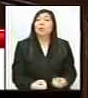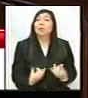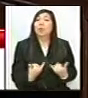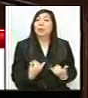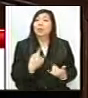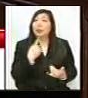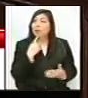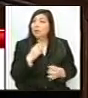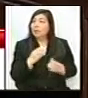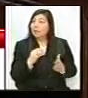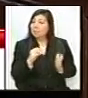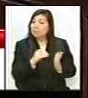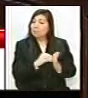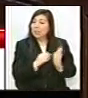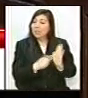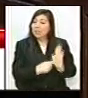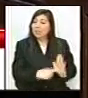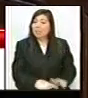ahora está siendo planteado.